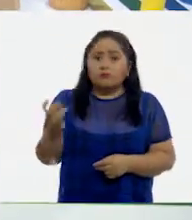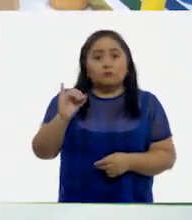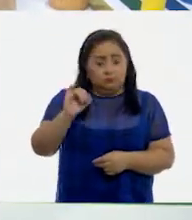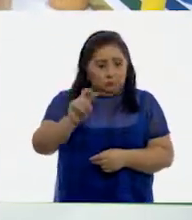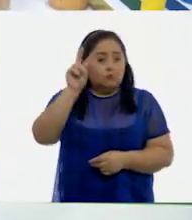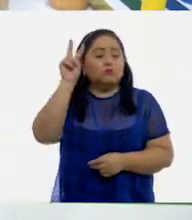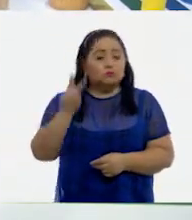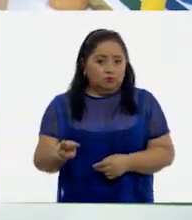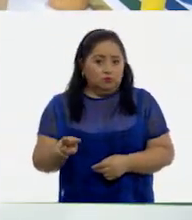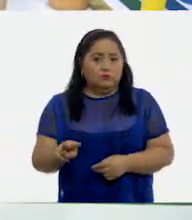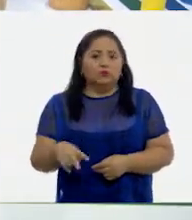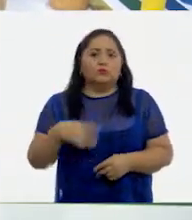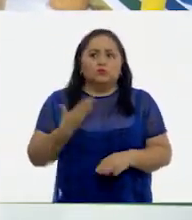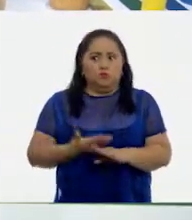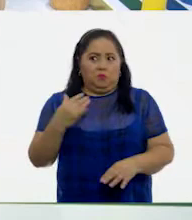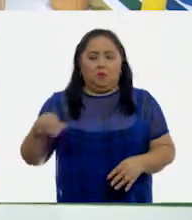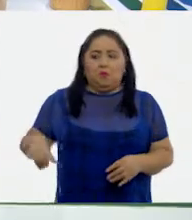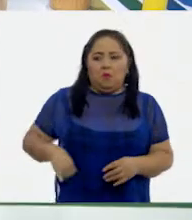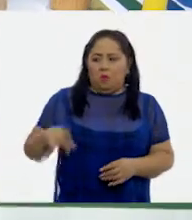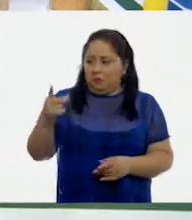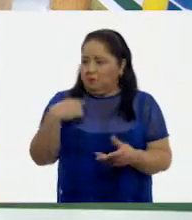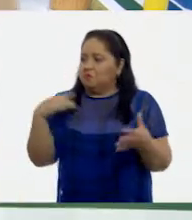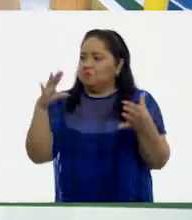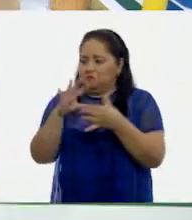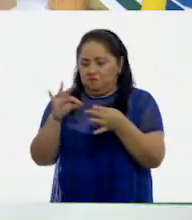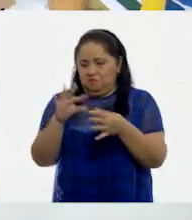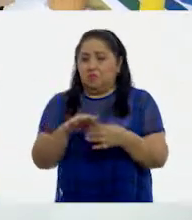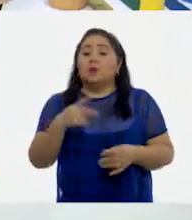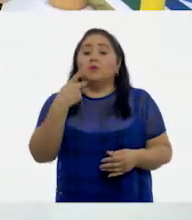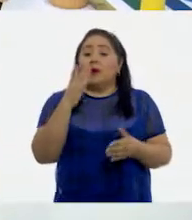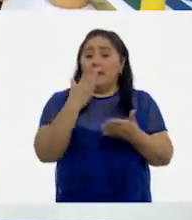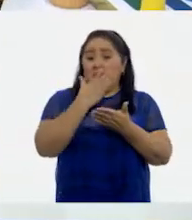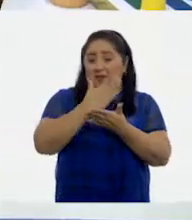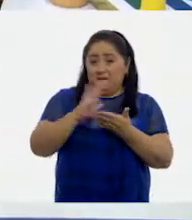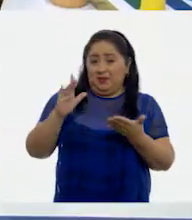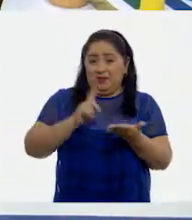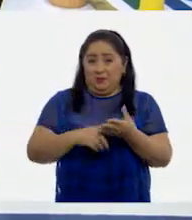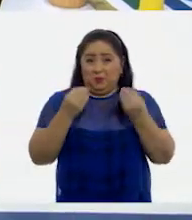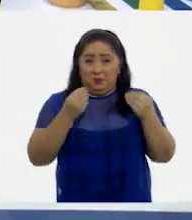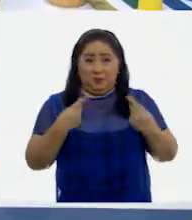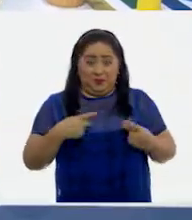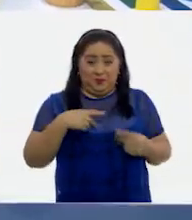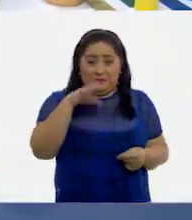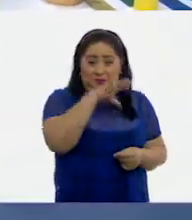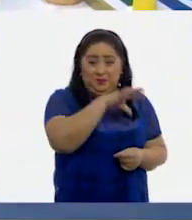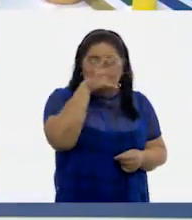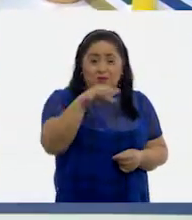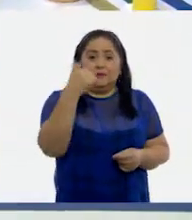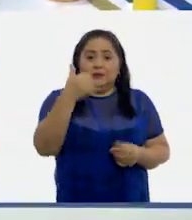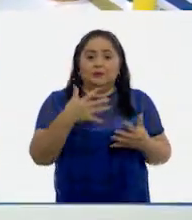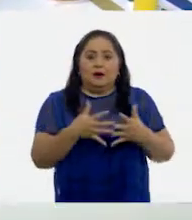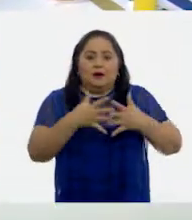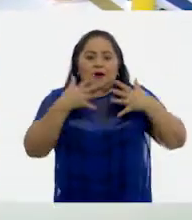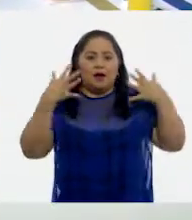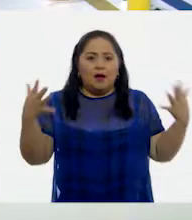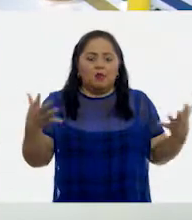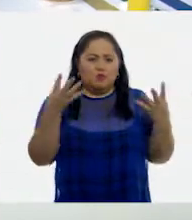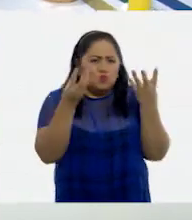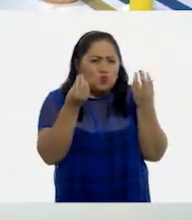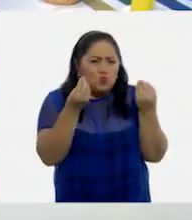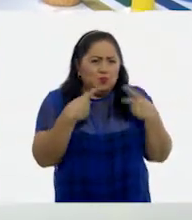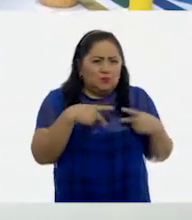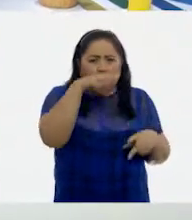cierto y muy interesante, Larisa. Además de la cantidad de población y su grado de